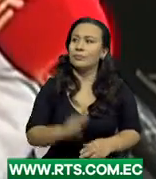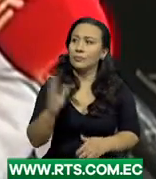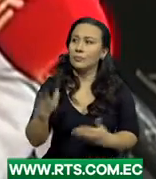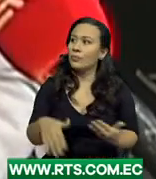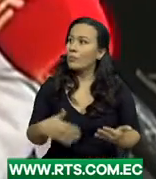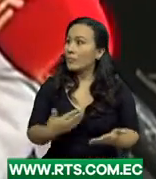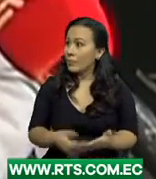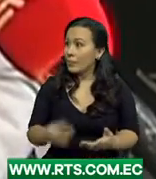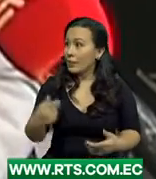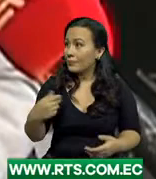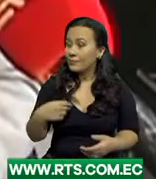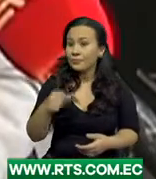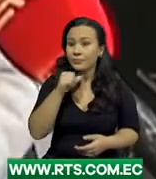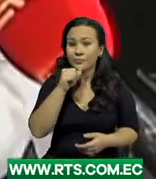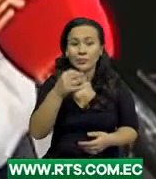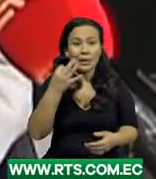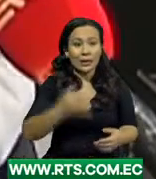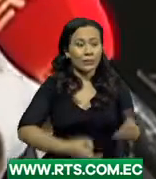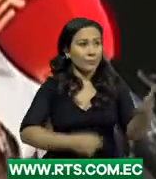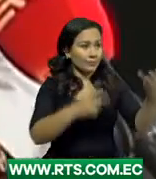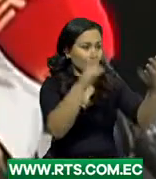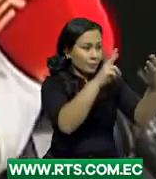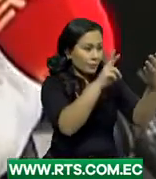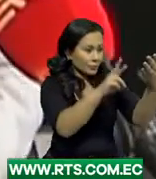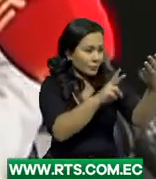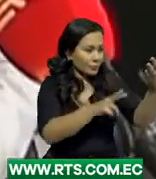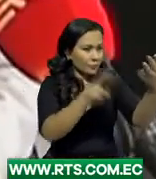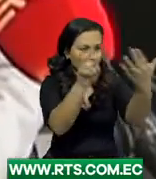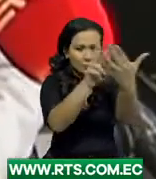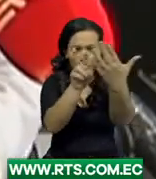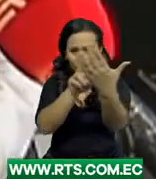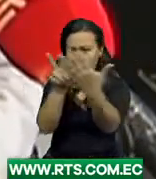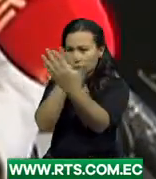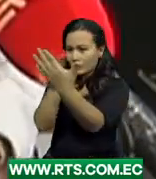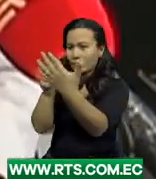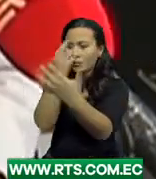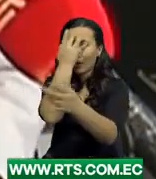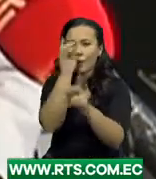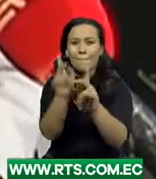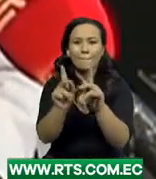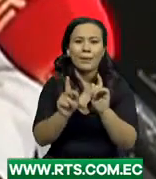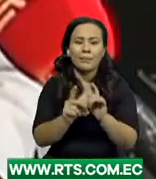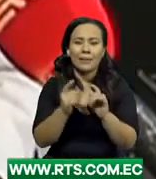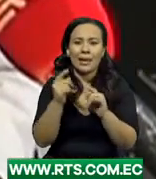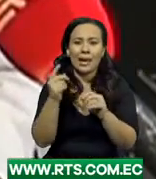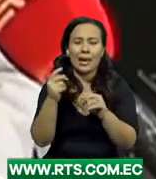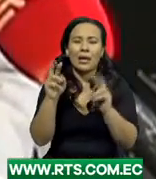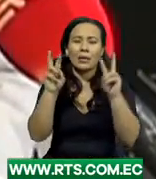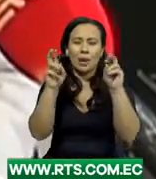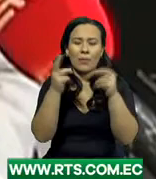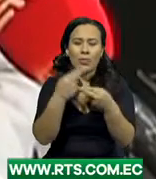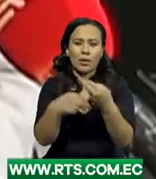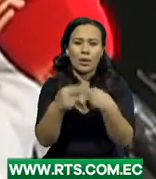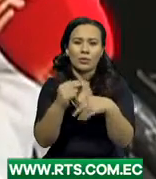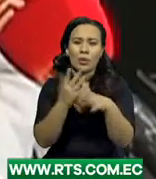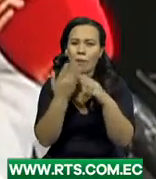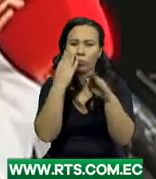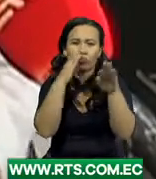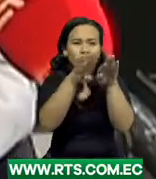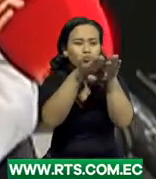las lecturas reales, que es lo que hace, porque la ley lo permite, la unidad de negocios puede sacar un